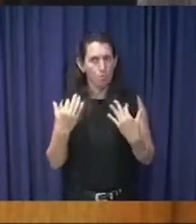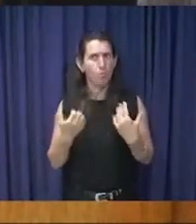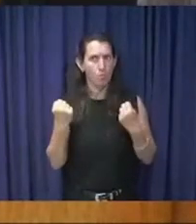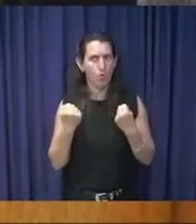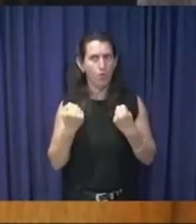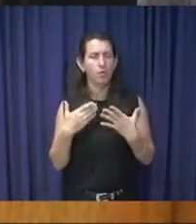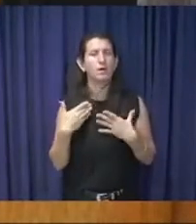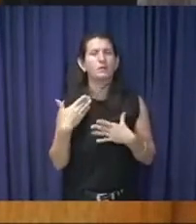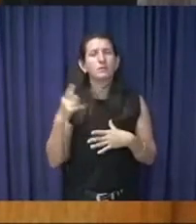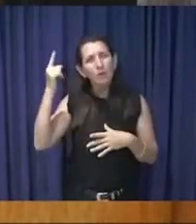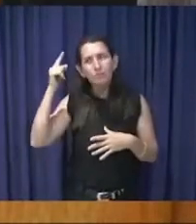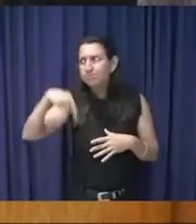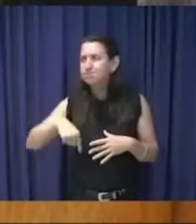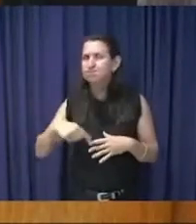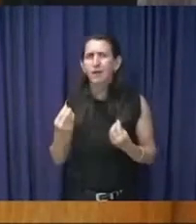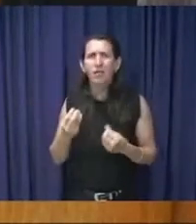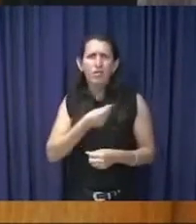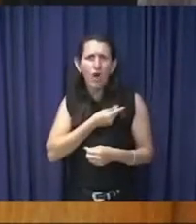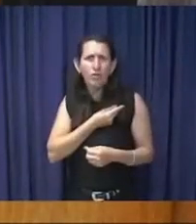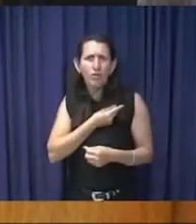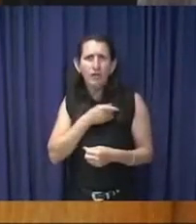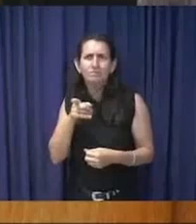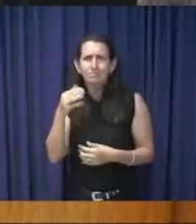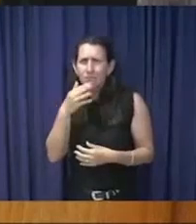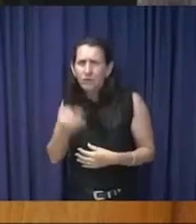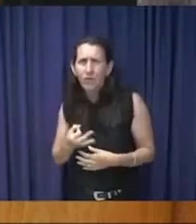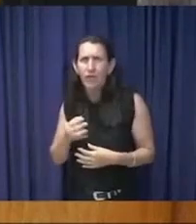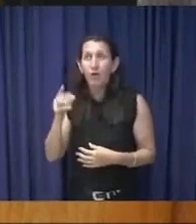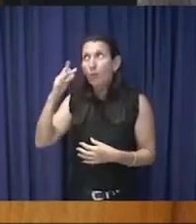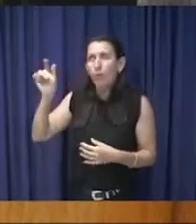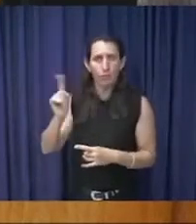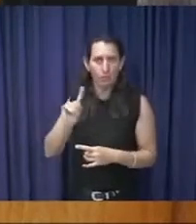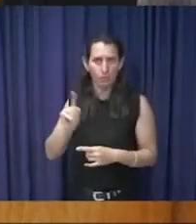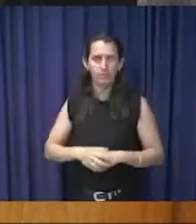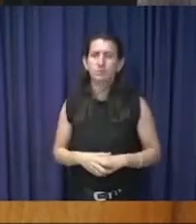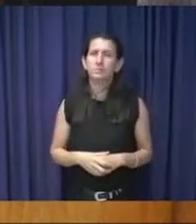que tengan un origen verdadero, un origen genuino.